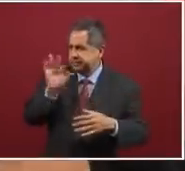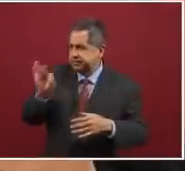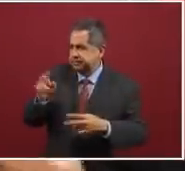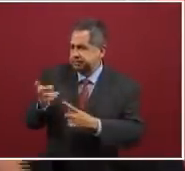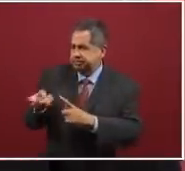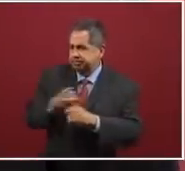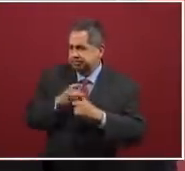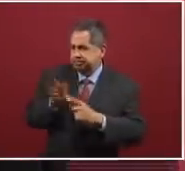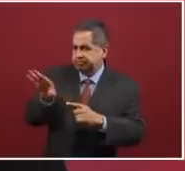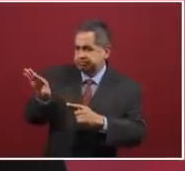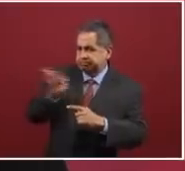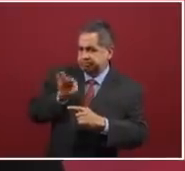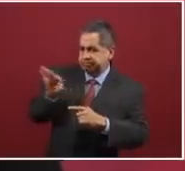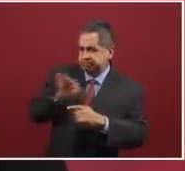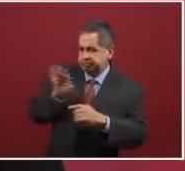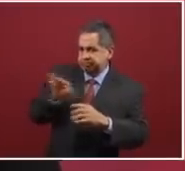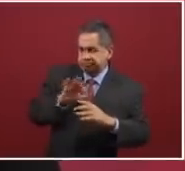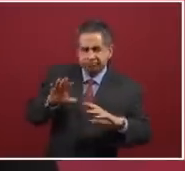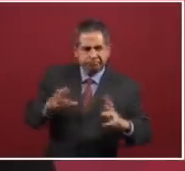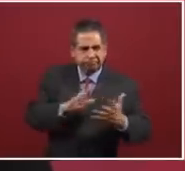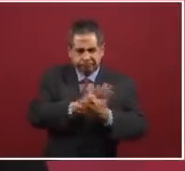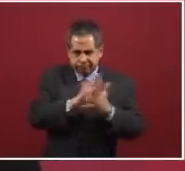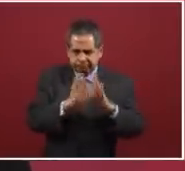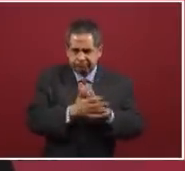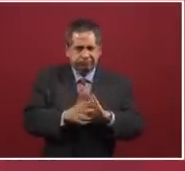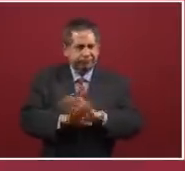jóvenes. Y para eso